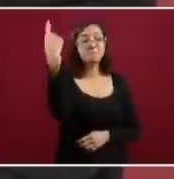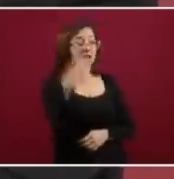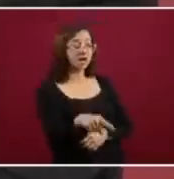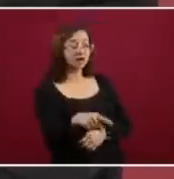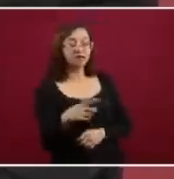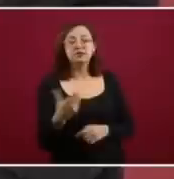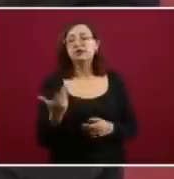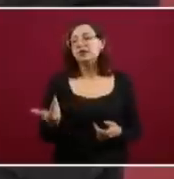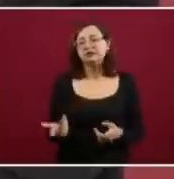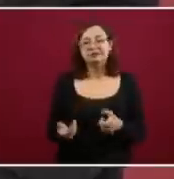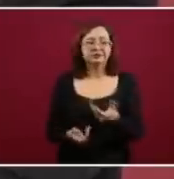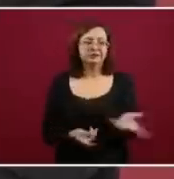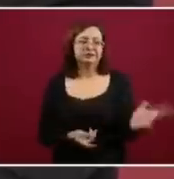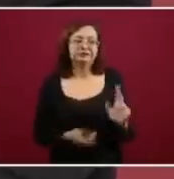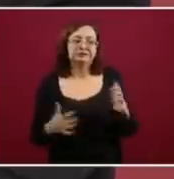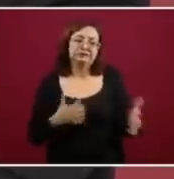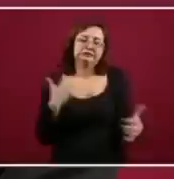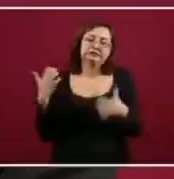proposición